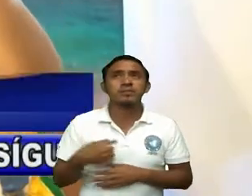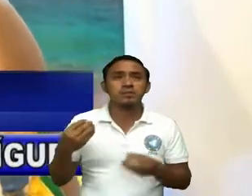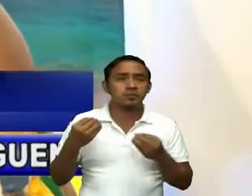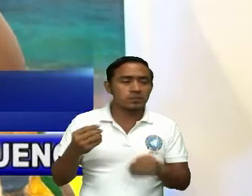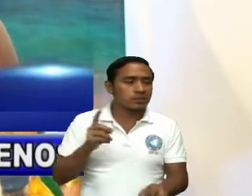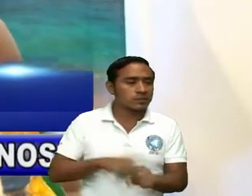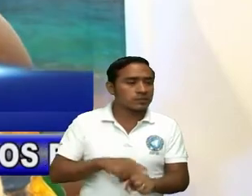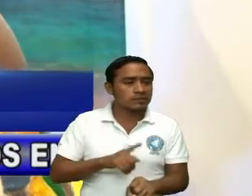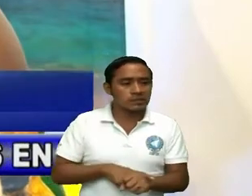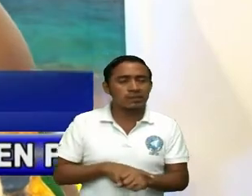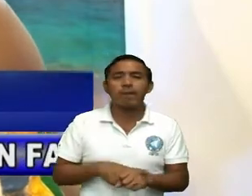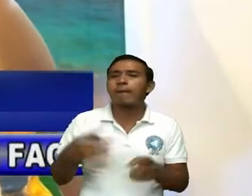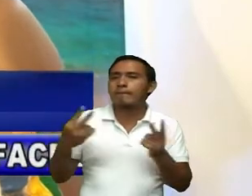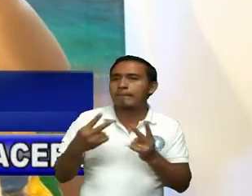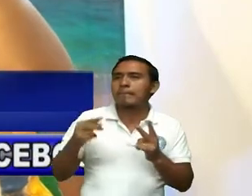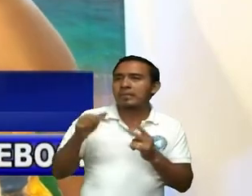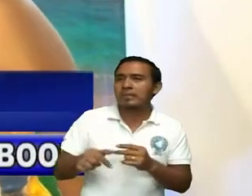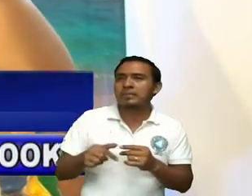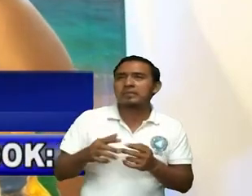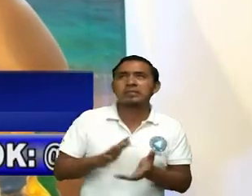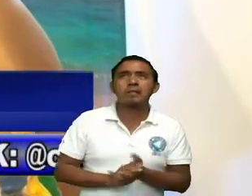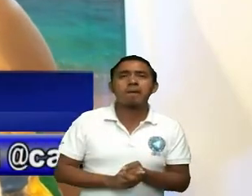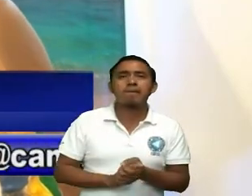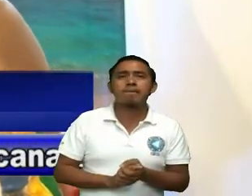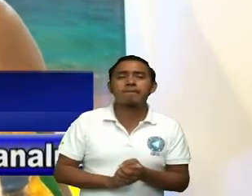tiempo queremos vivir en algún país